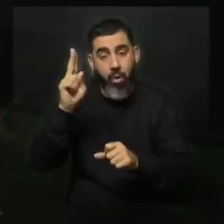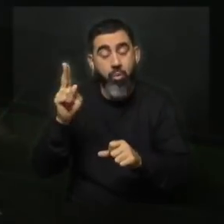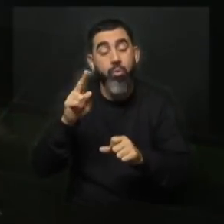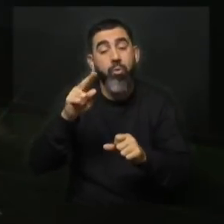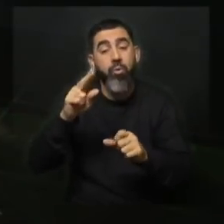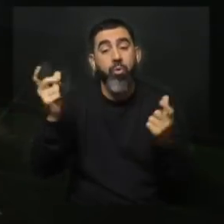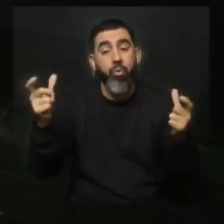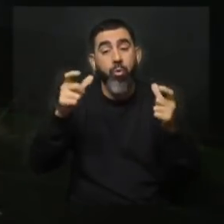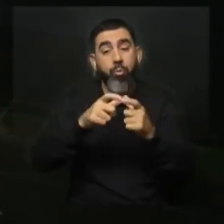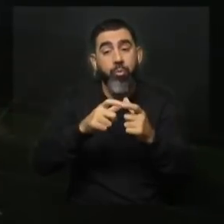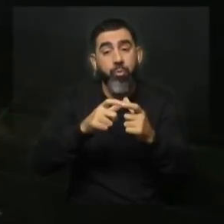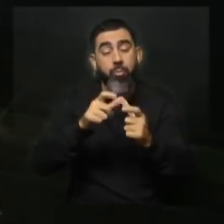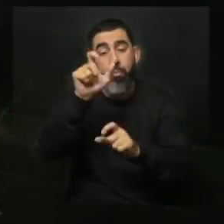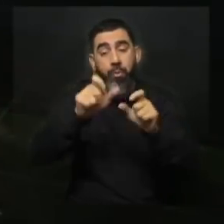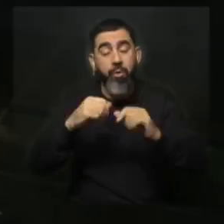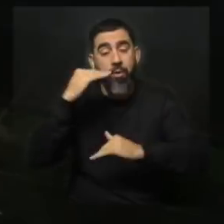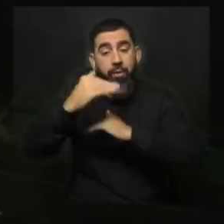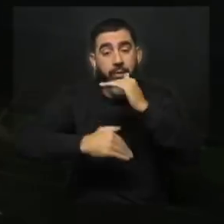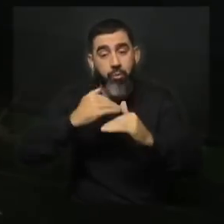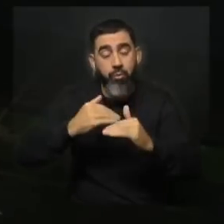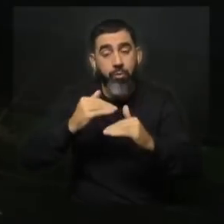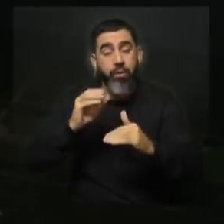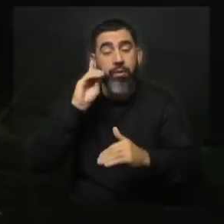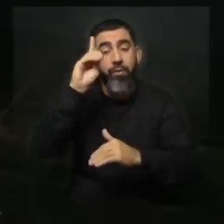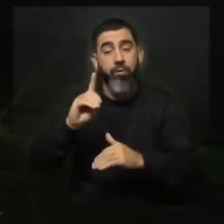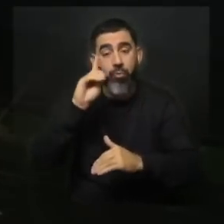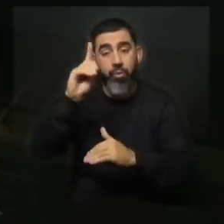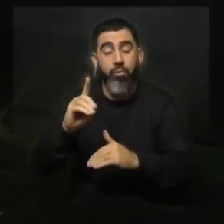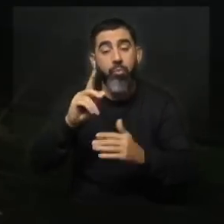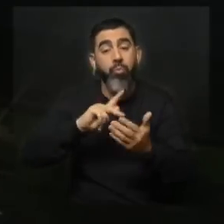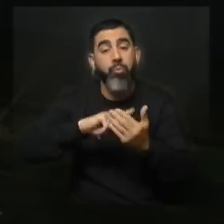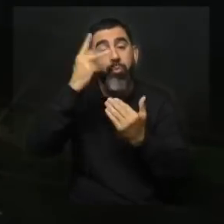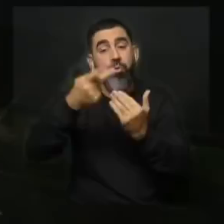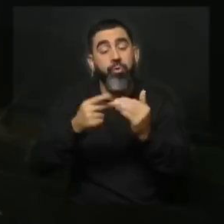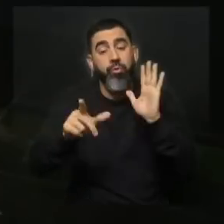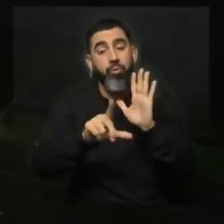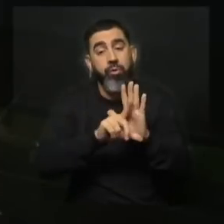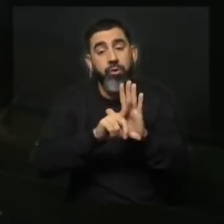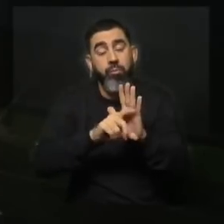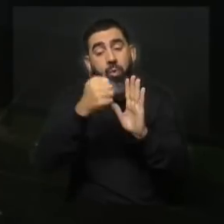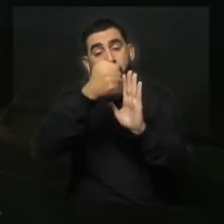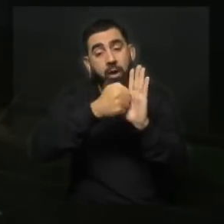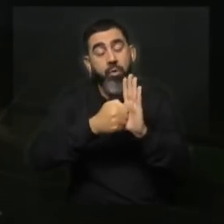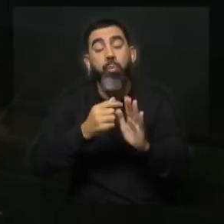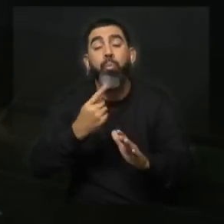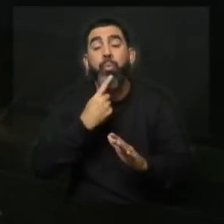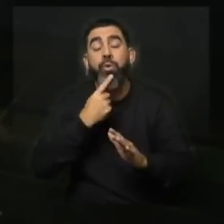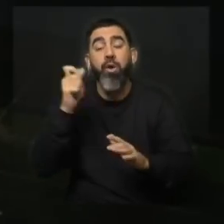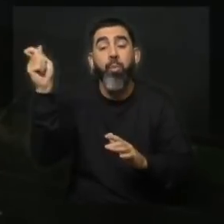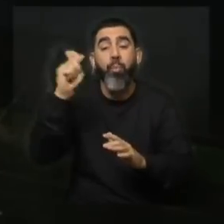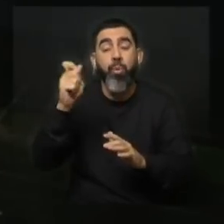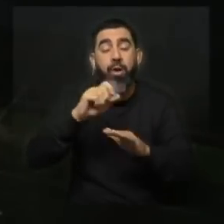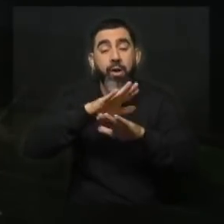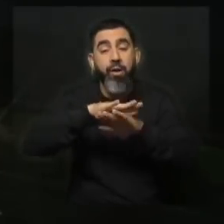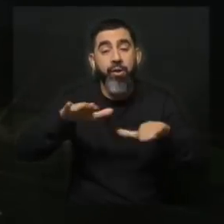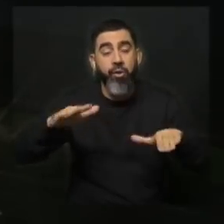en la comisión de población y desarrollo de la cámara de representantes el proyecto de ley para articular las políticas públicas de